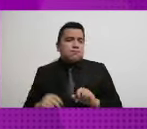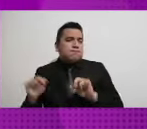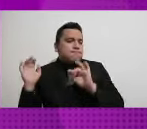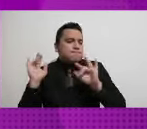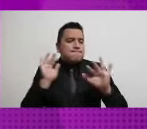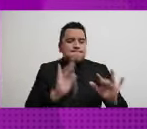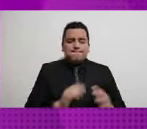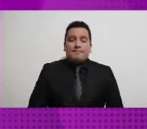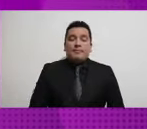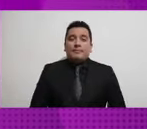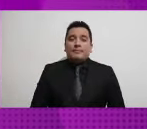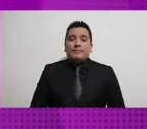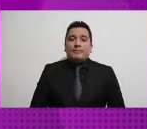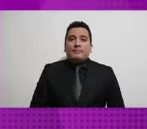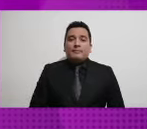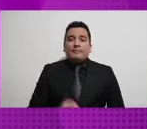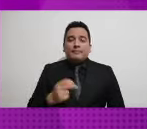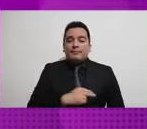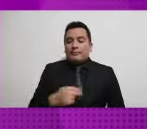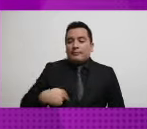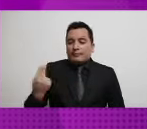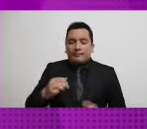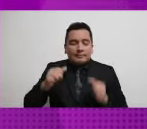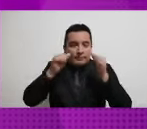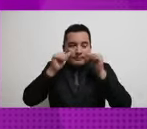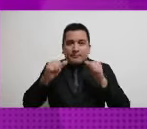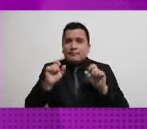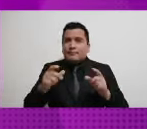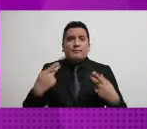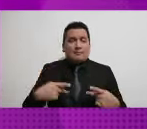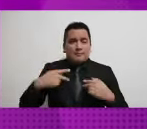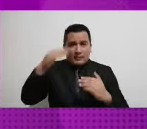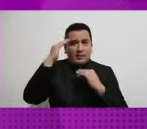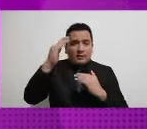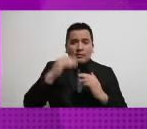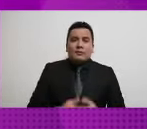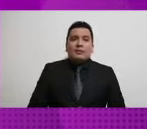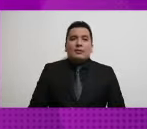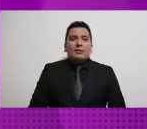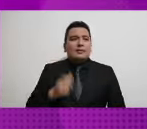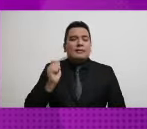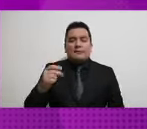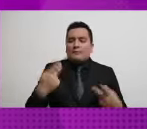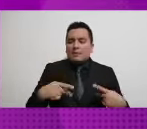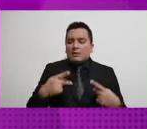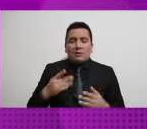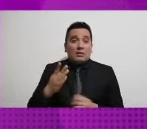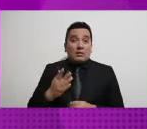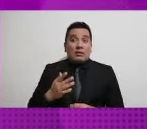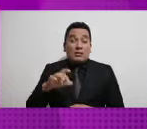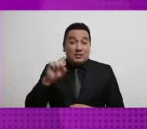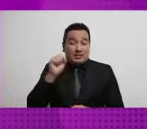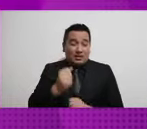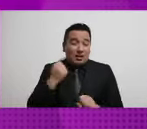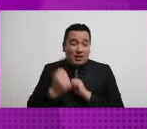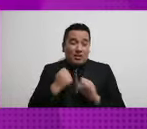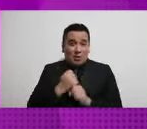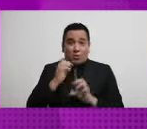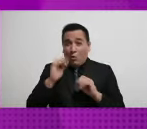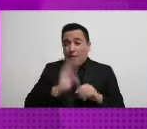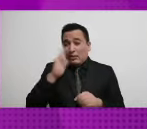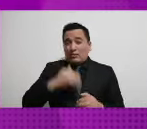caso también se toma en consideración a la persona adulta, en este caso a las personas mayores de